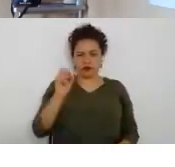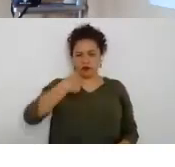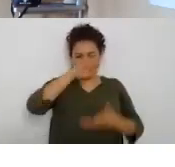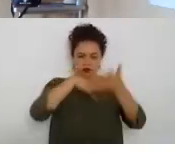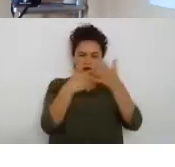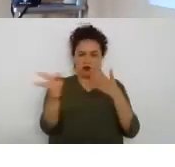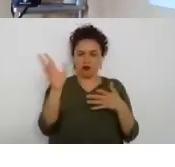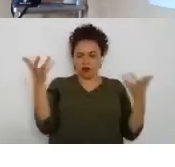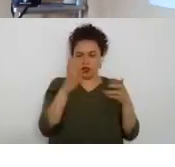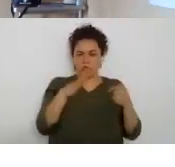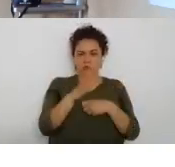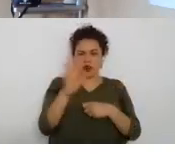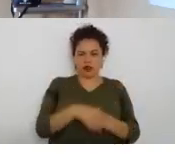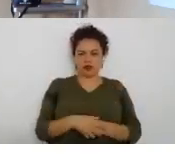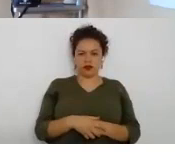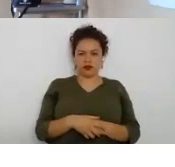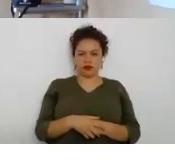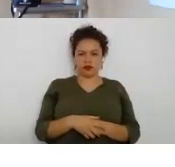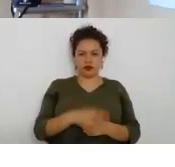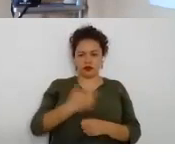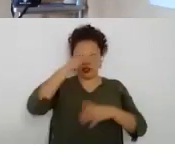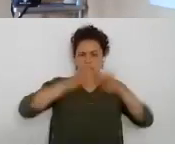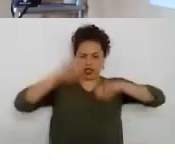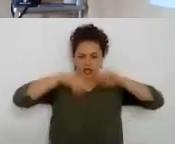tablita va a ser ubicar la edad